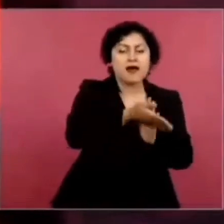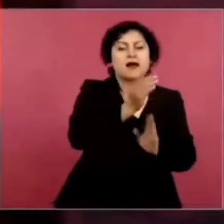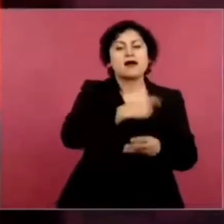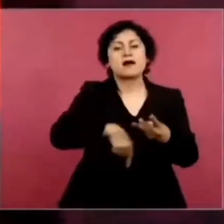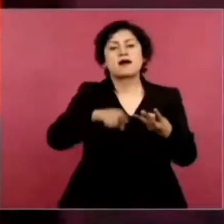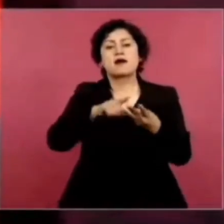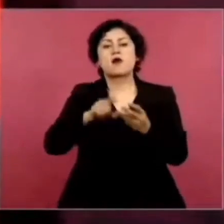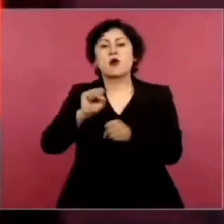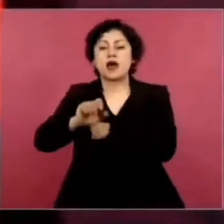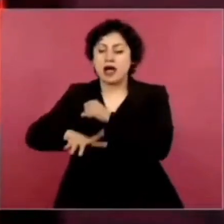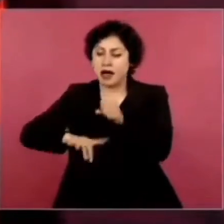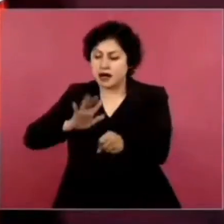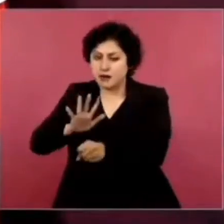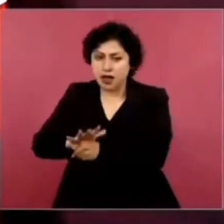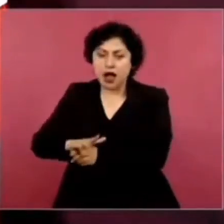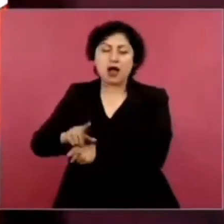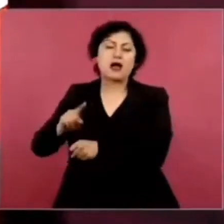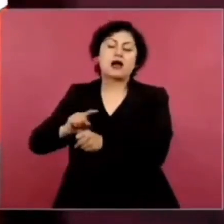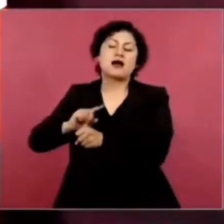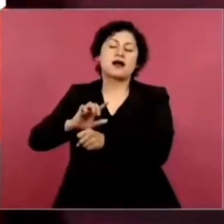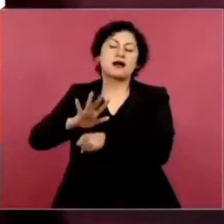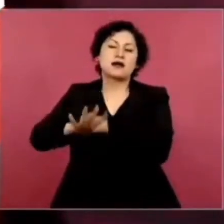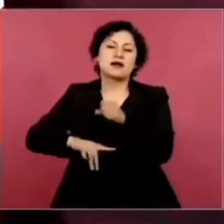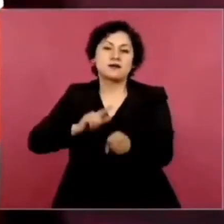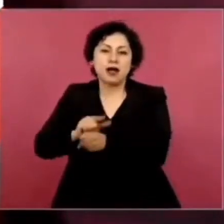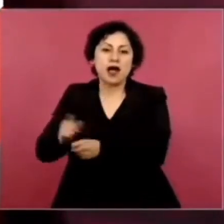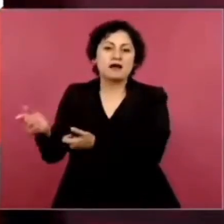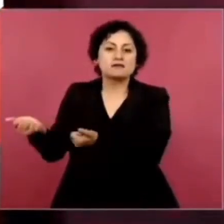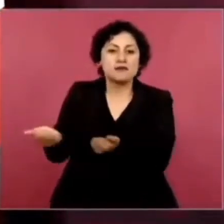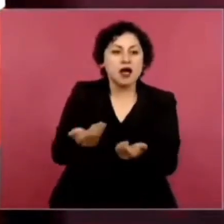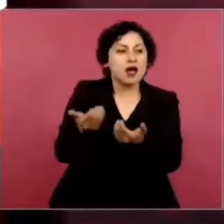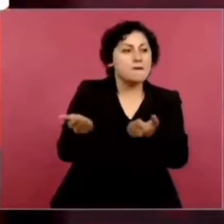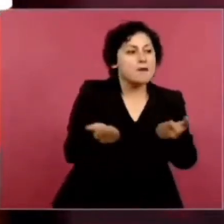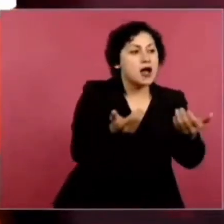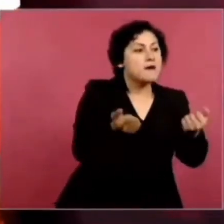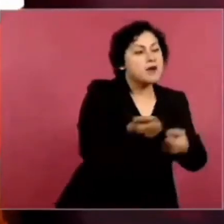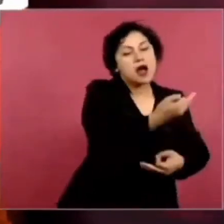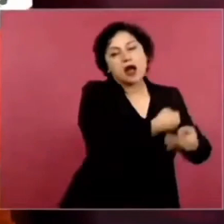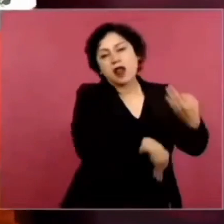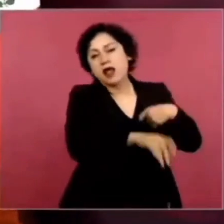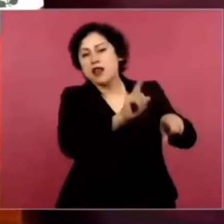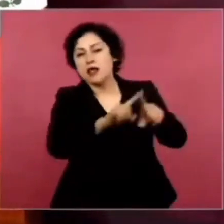borregos, puercos, cochinos, marranos,